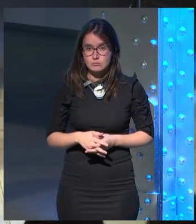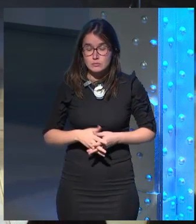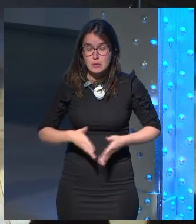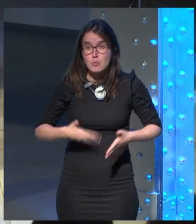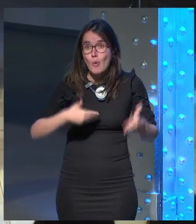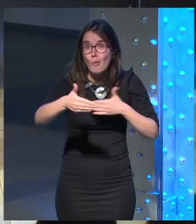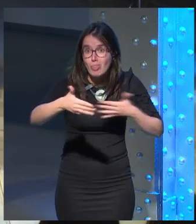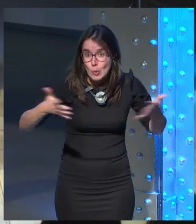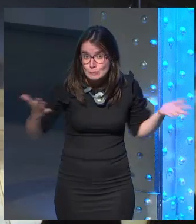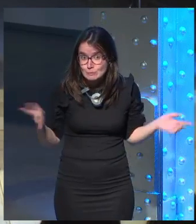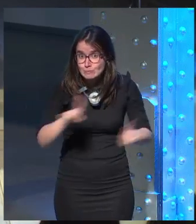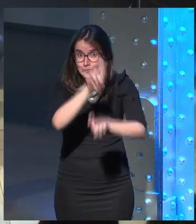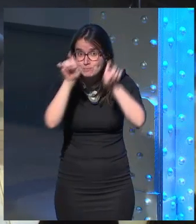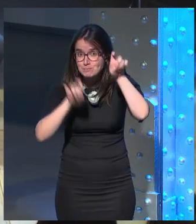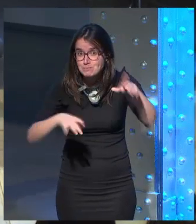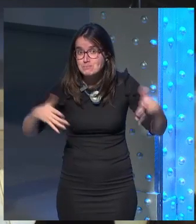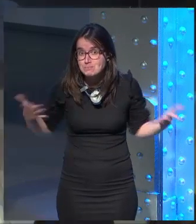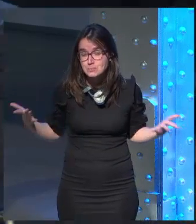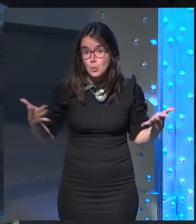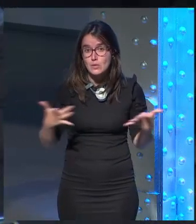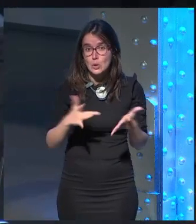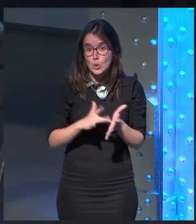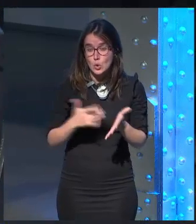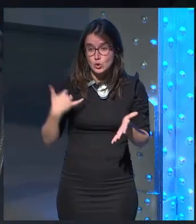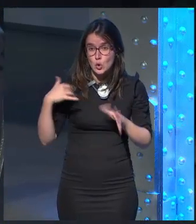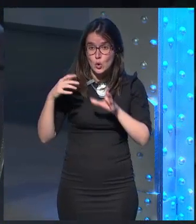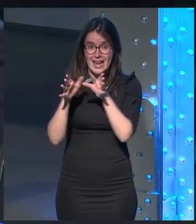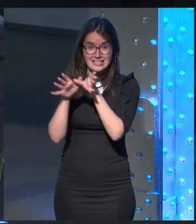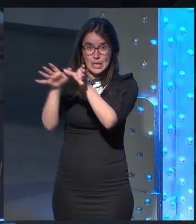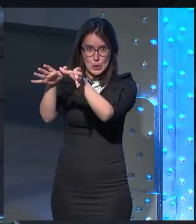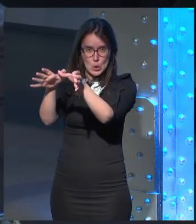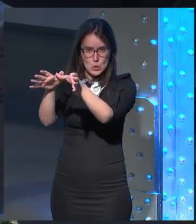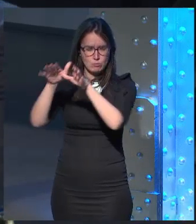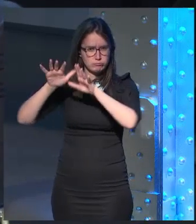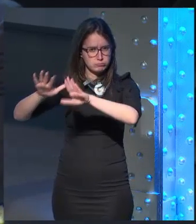cuándo va a ocurrir? Pues cuando estaba en la estación espacial